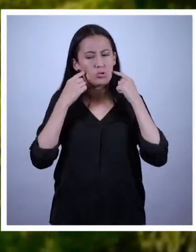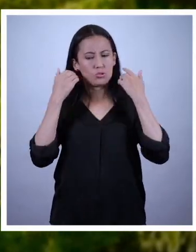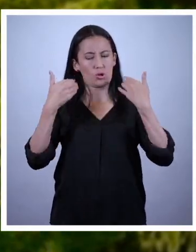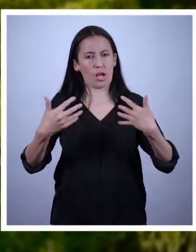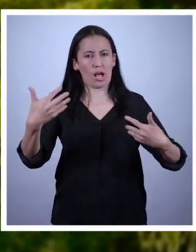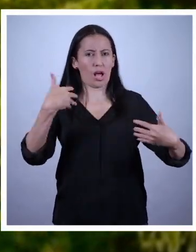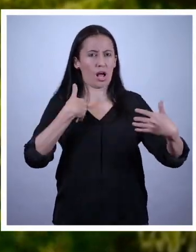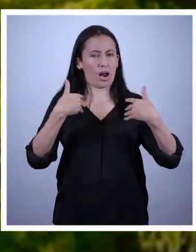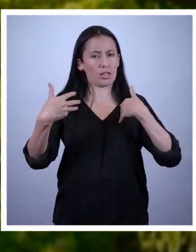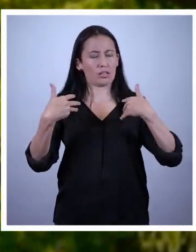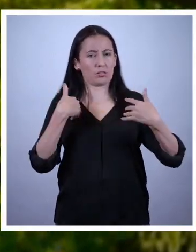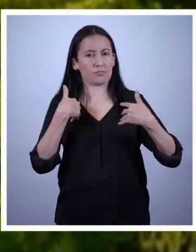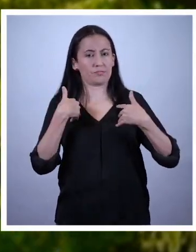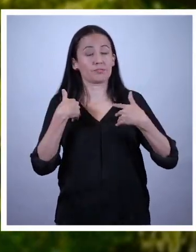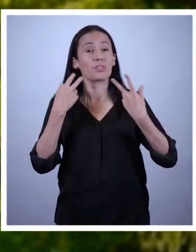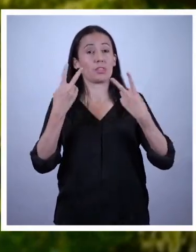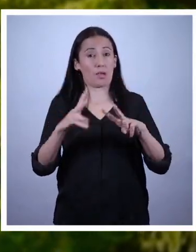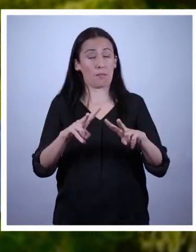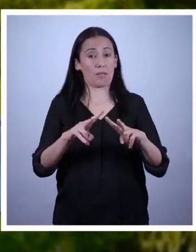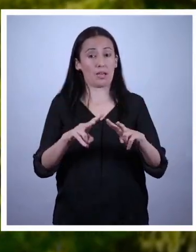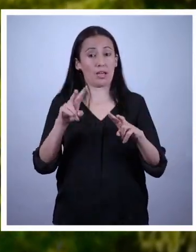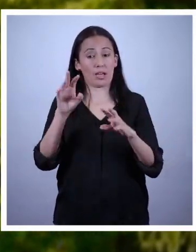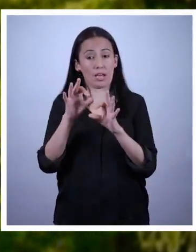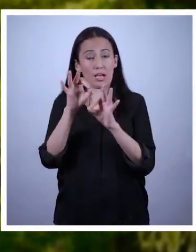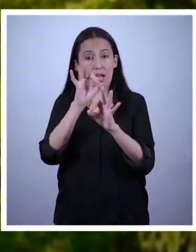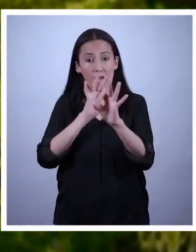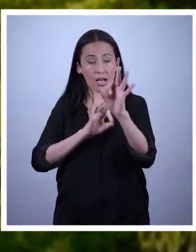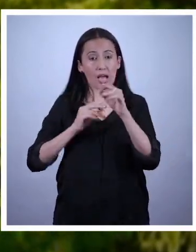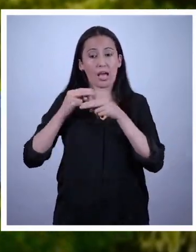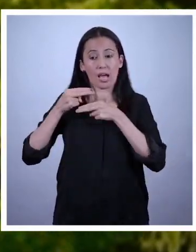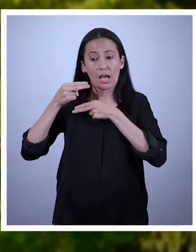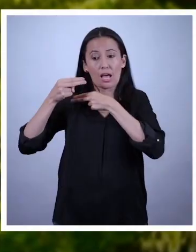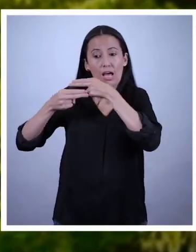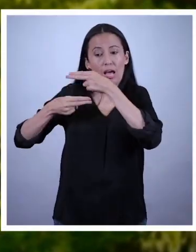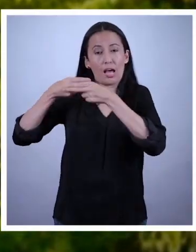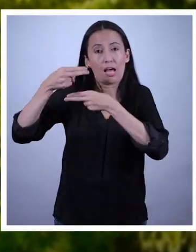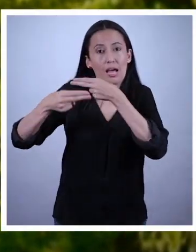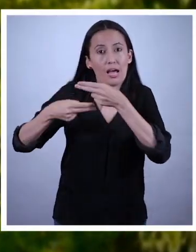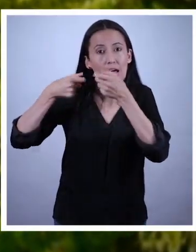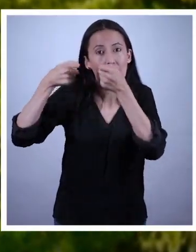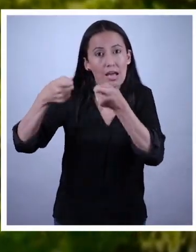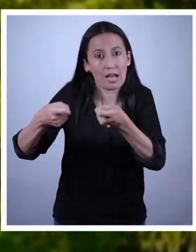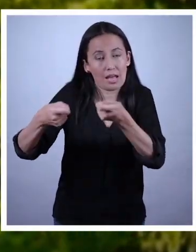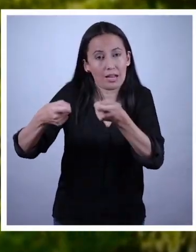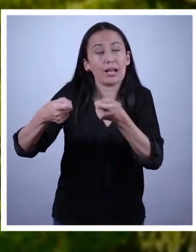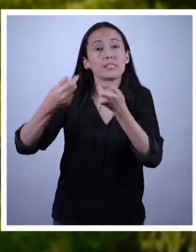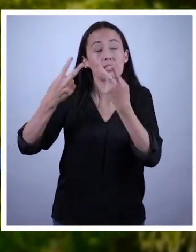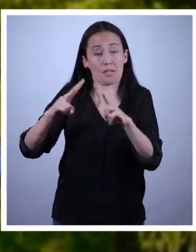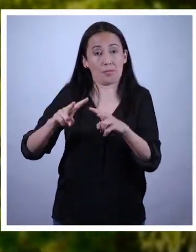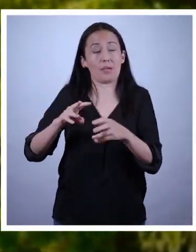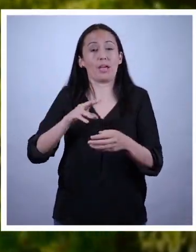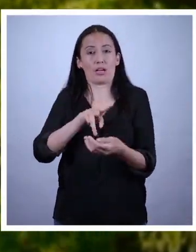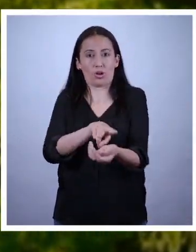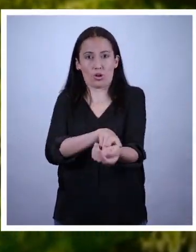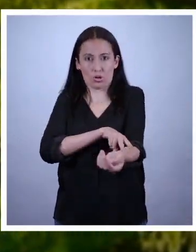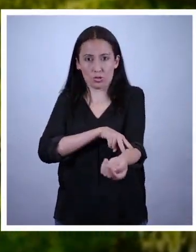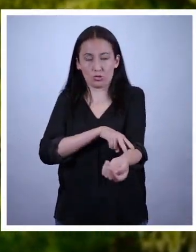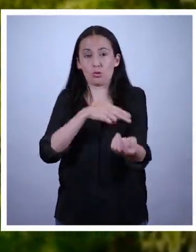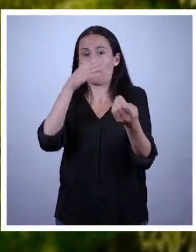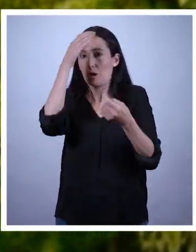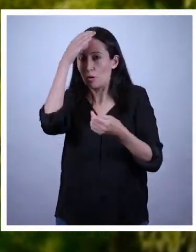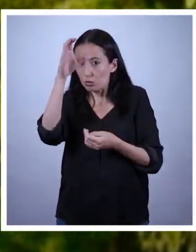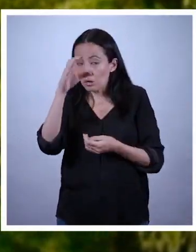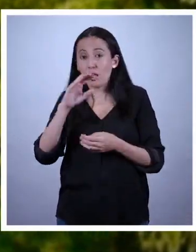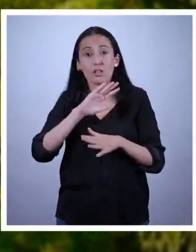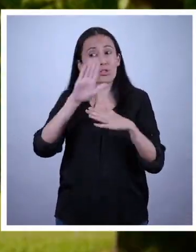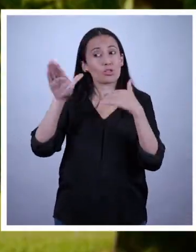o lo físico aquello que se puede heredar. Los comportamientos, las técnicas de cultivo y de pesca, e incluso nuestros